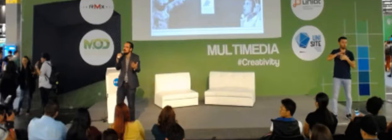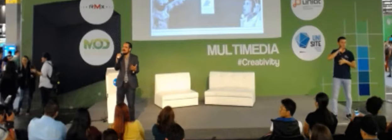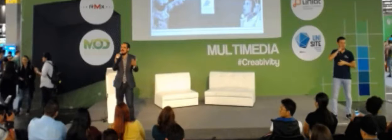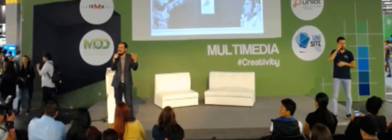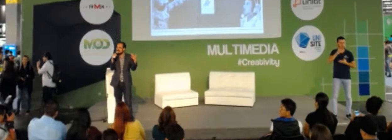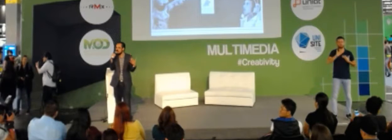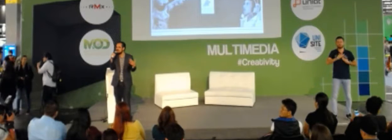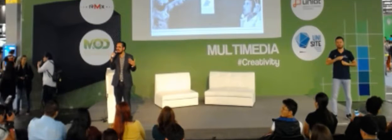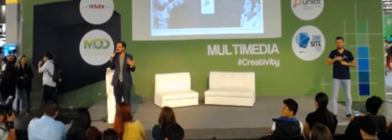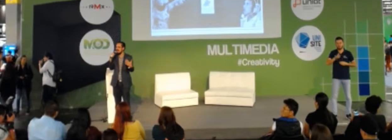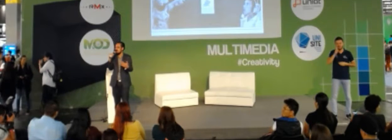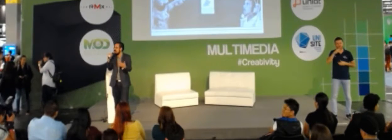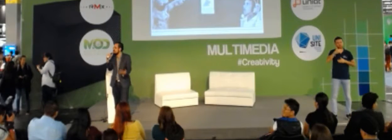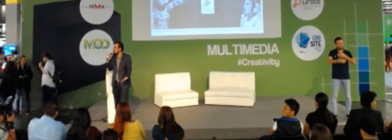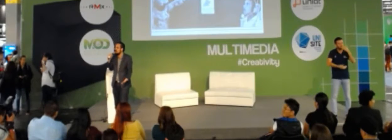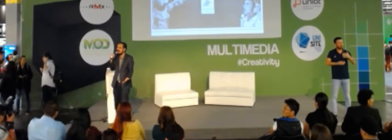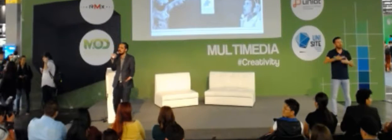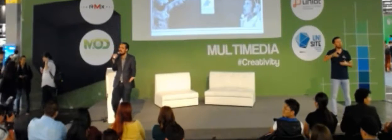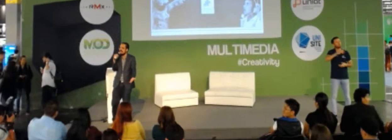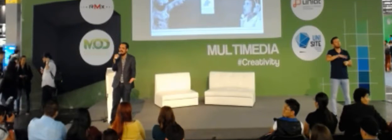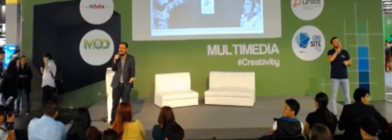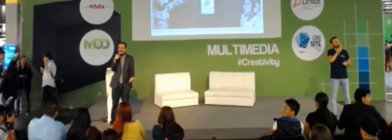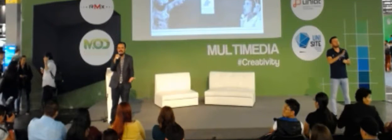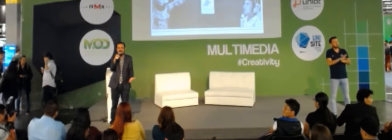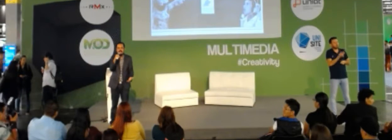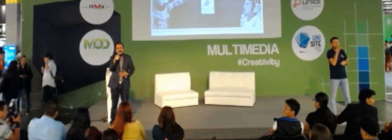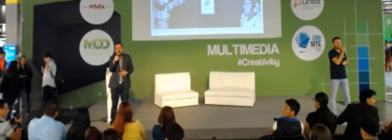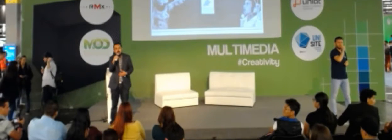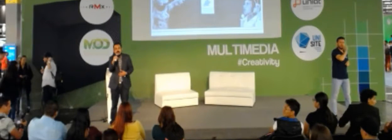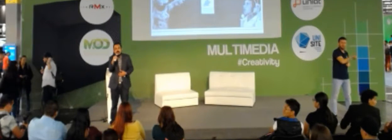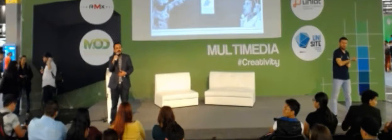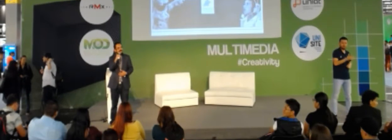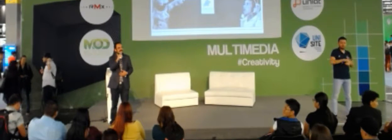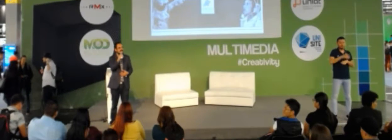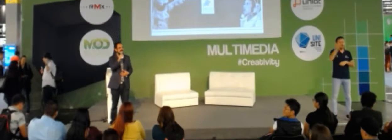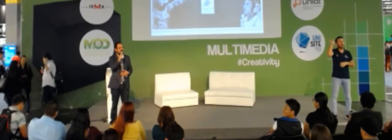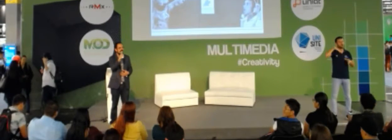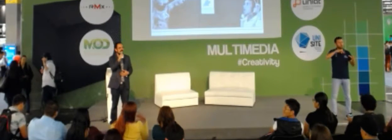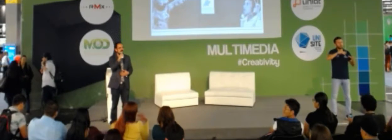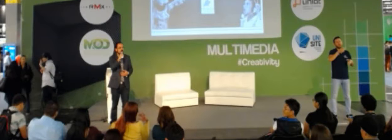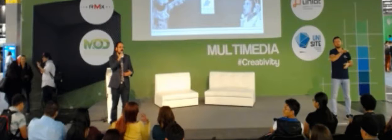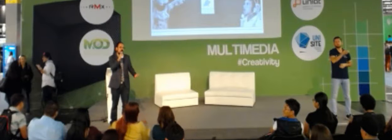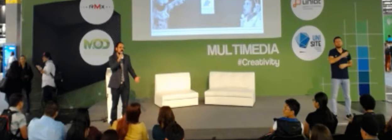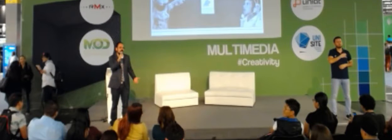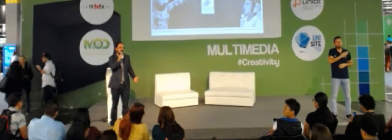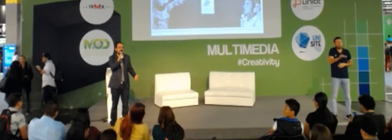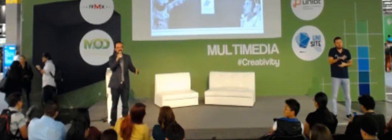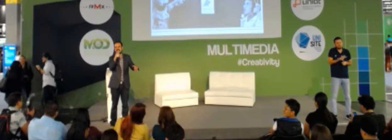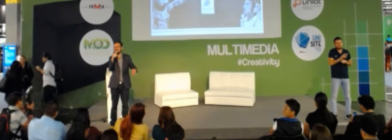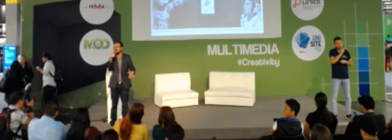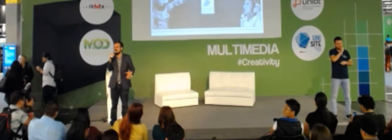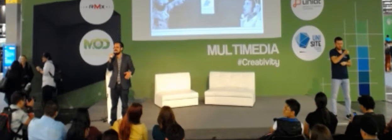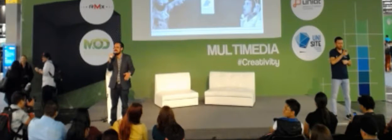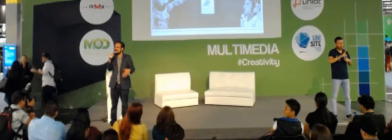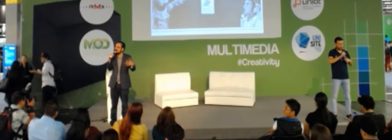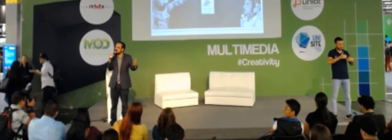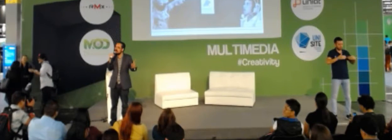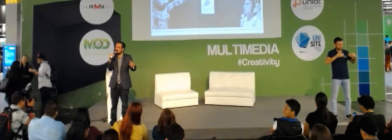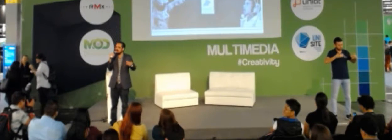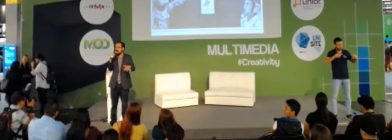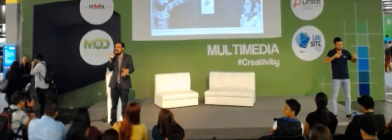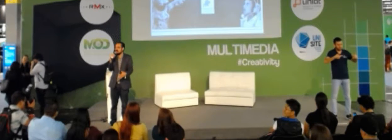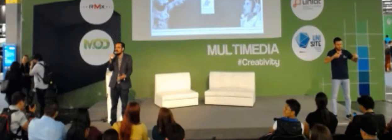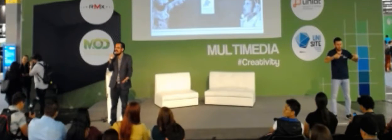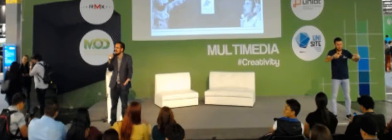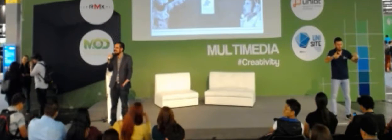mundo en aquel entonces, en el México de los años 70, era algo bueno. Pero vamos viendo las generaciones de esos sordos